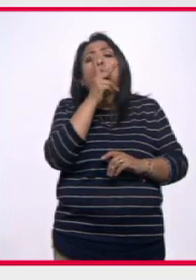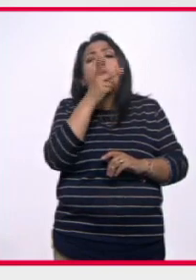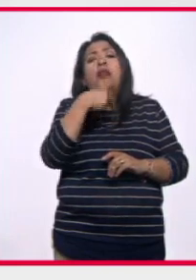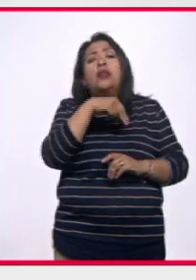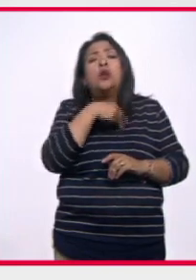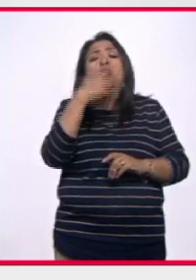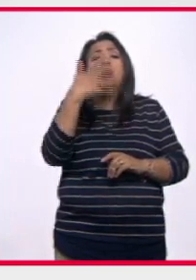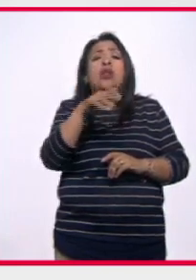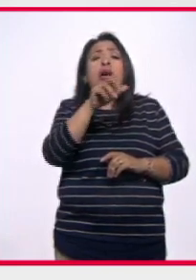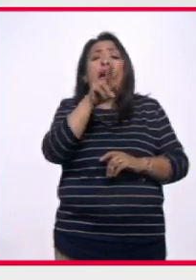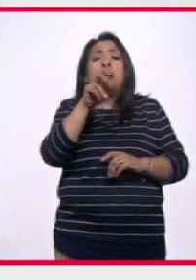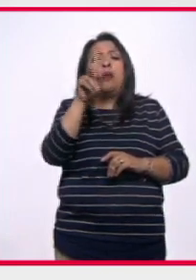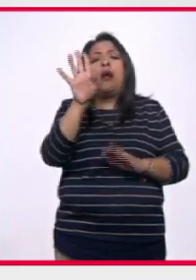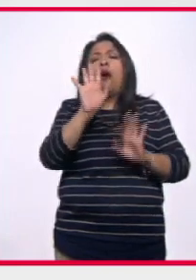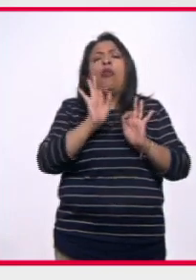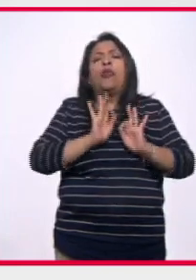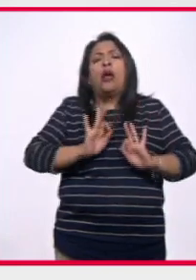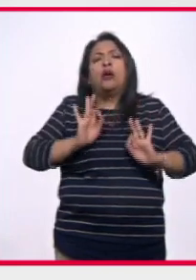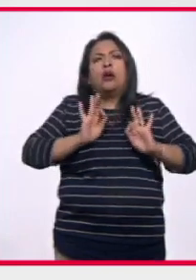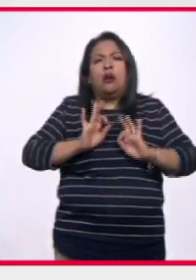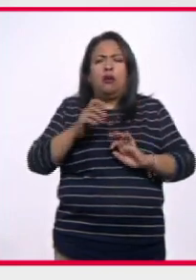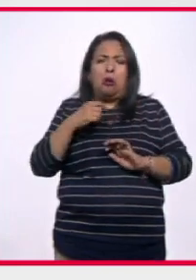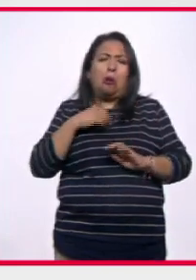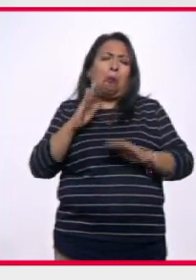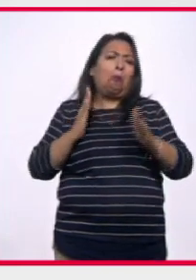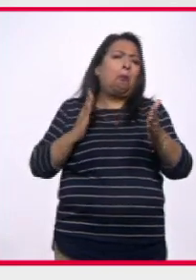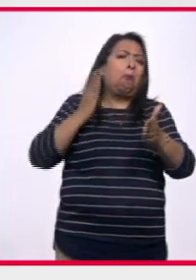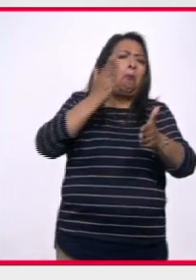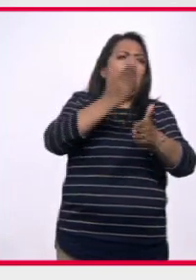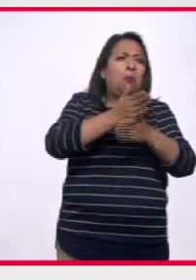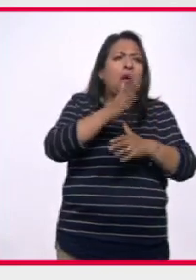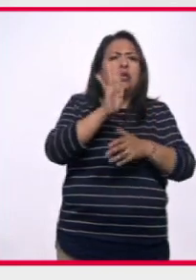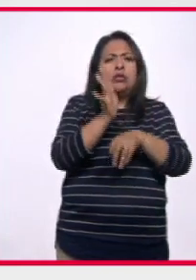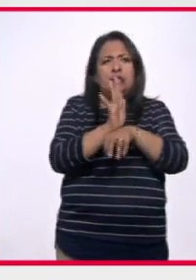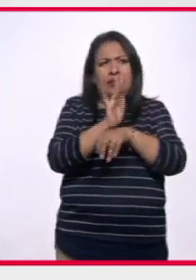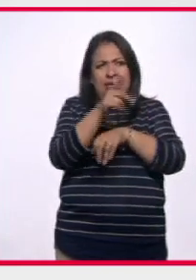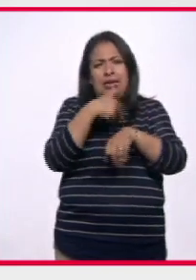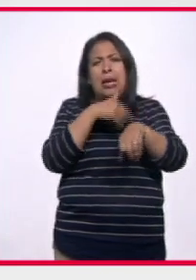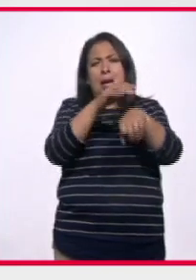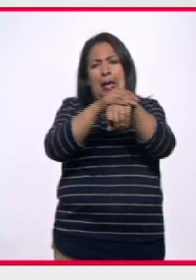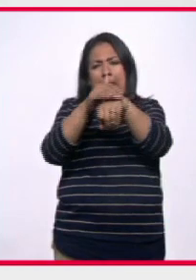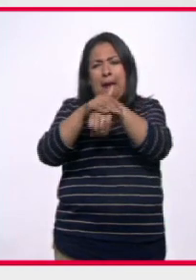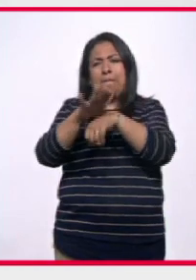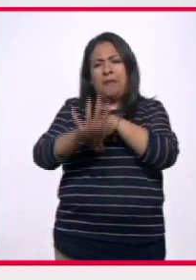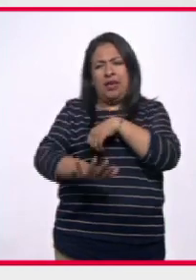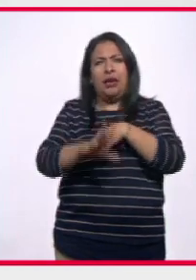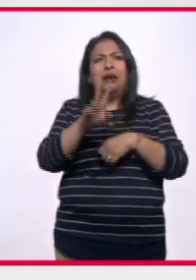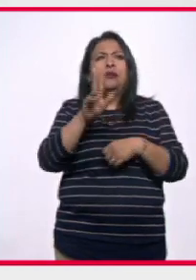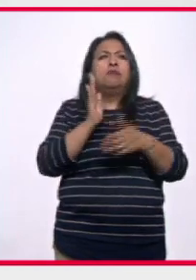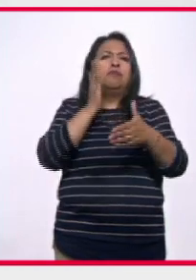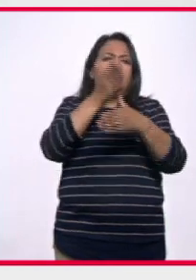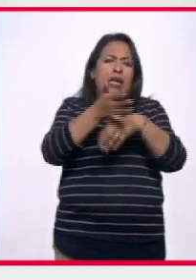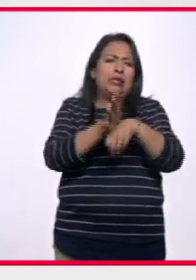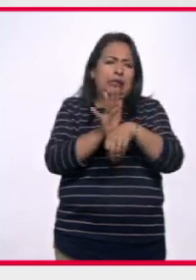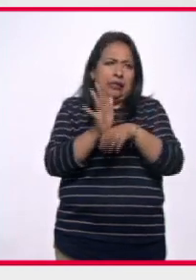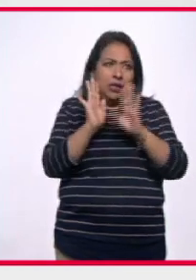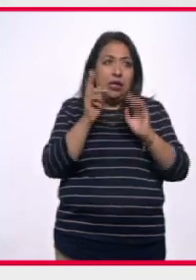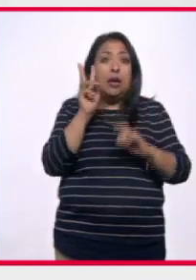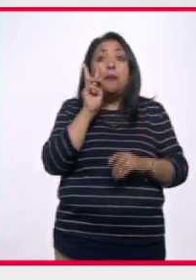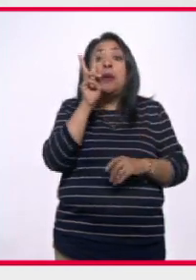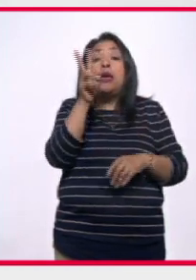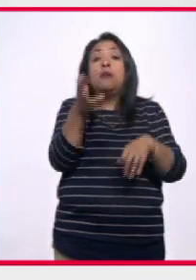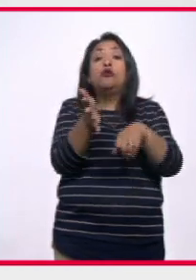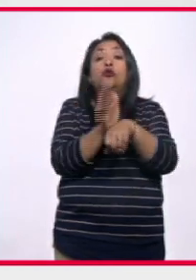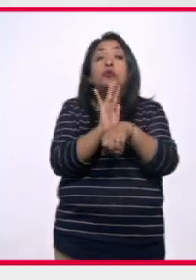y diez sabes maría tranquilízate yo me iba al cine con sus amigas que nos llevan al cine y veíamos